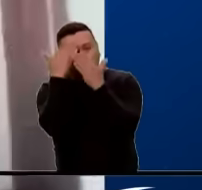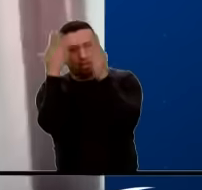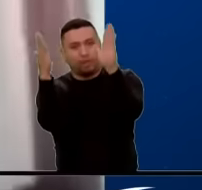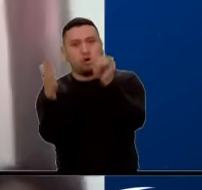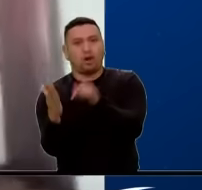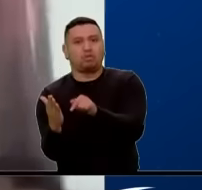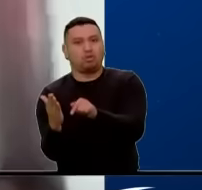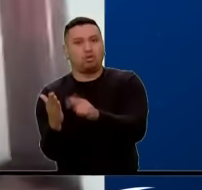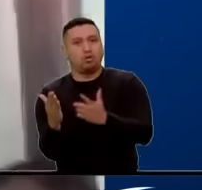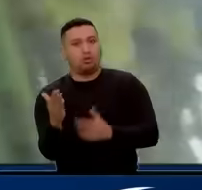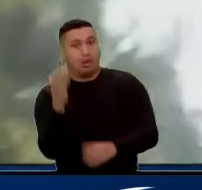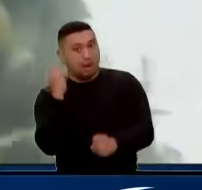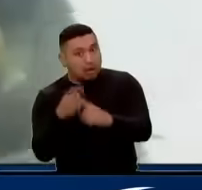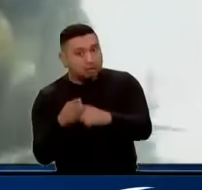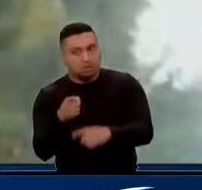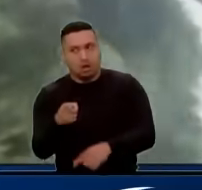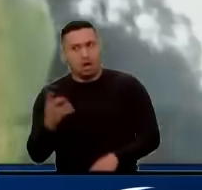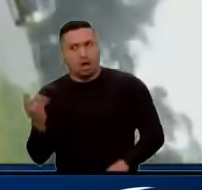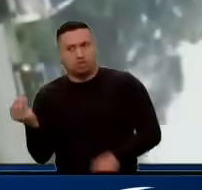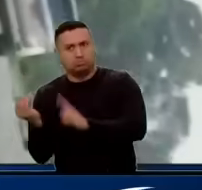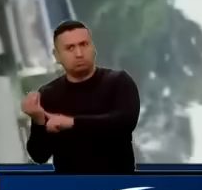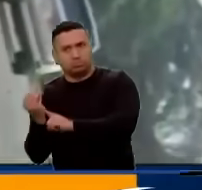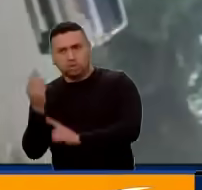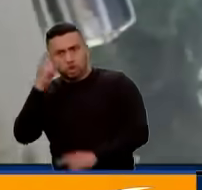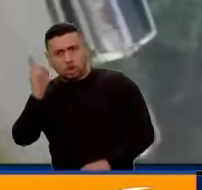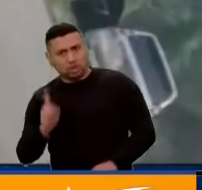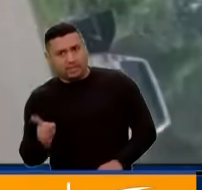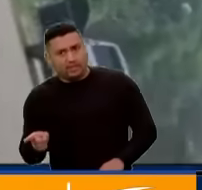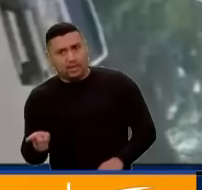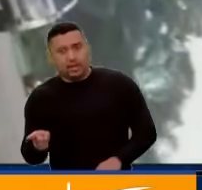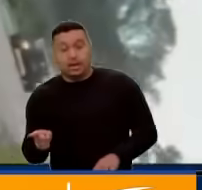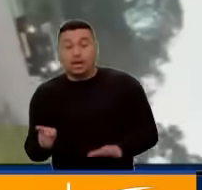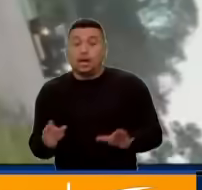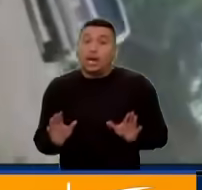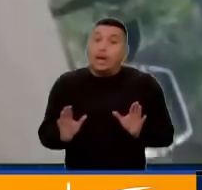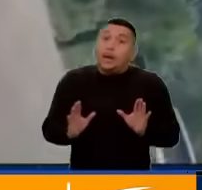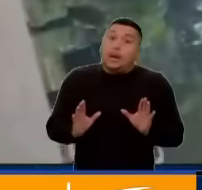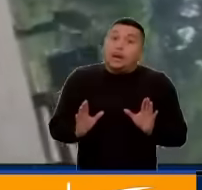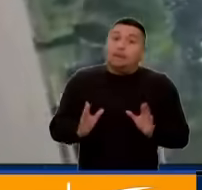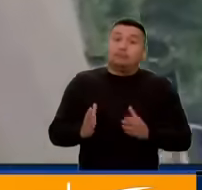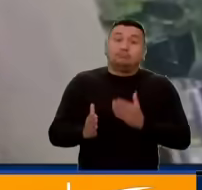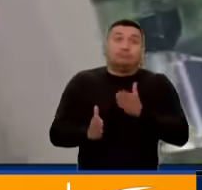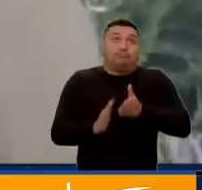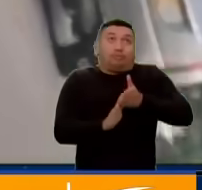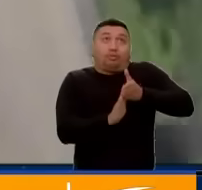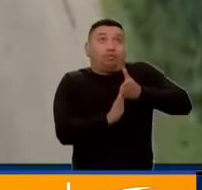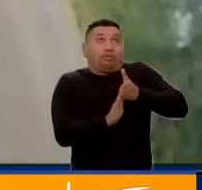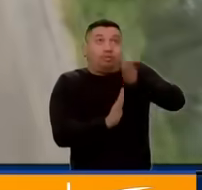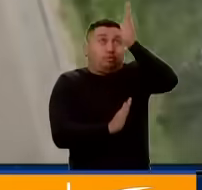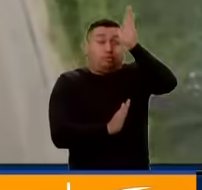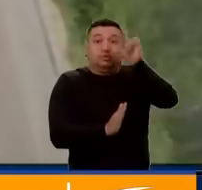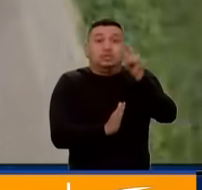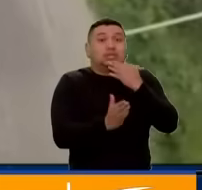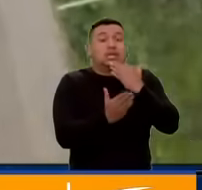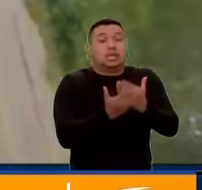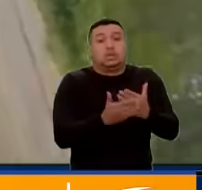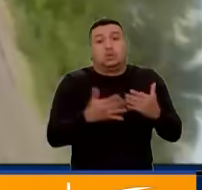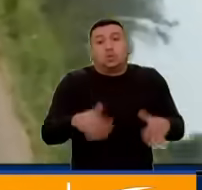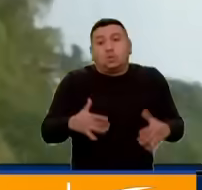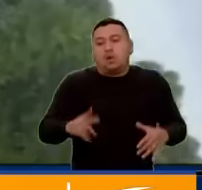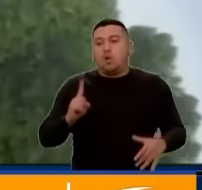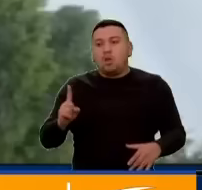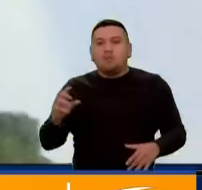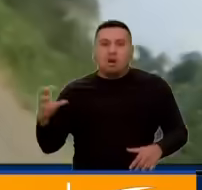doy gracias a Dios inmensamente. Yo sé que ellos en su momento de euforia,